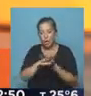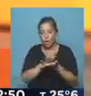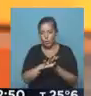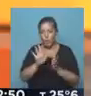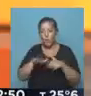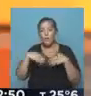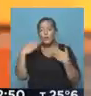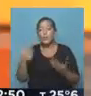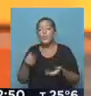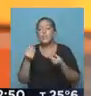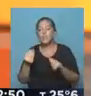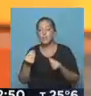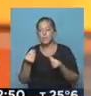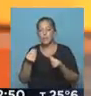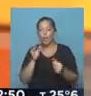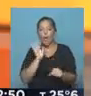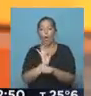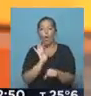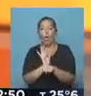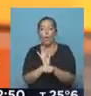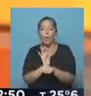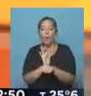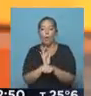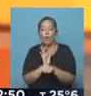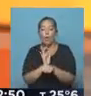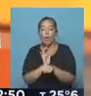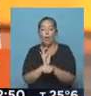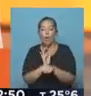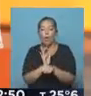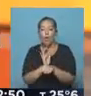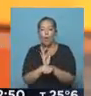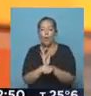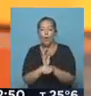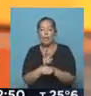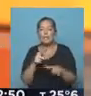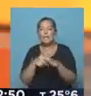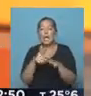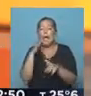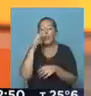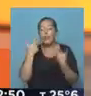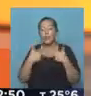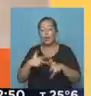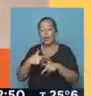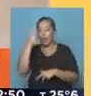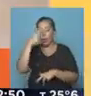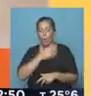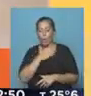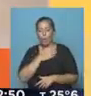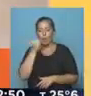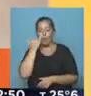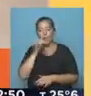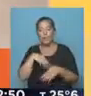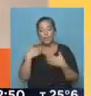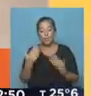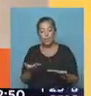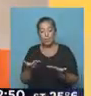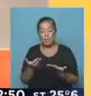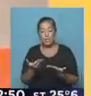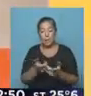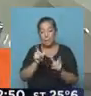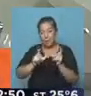entonces lo que se hace Es como una especie de trampa a algo que naturalmente está en el ser humano digamos y entonces tanto los